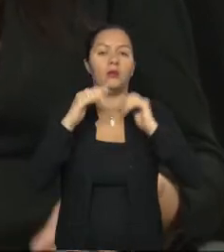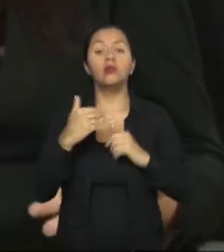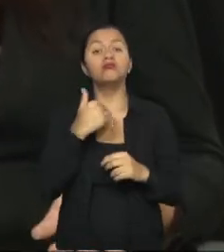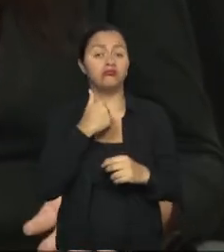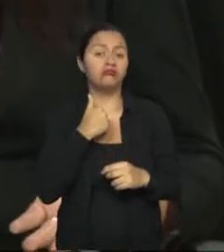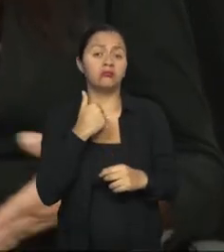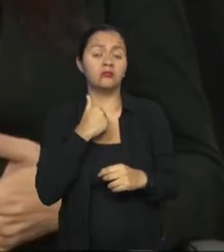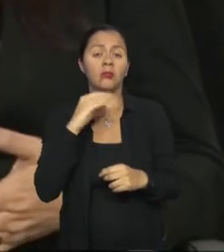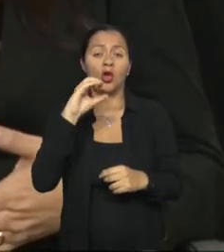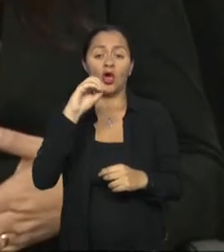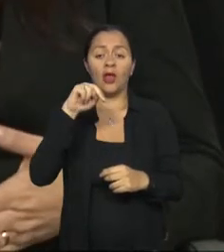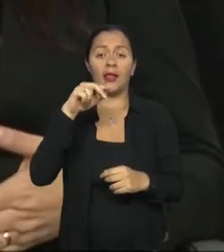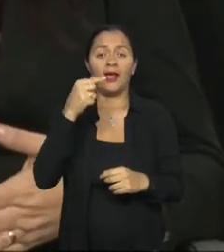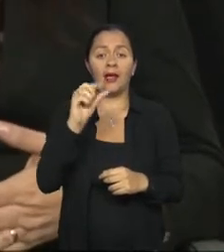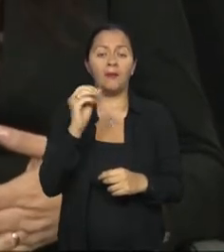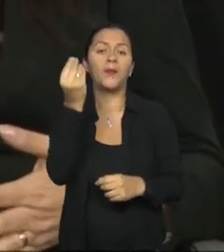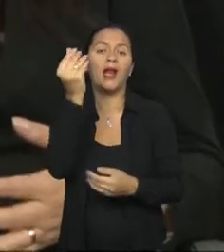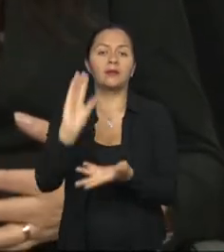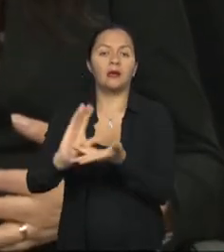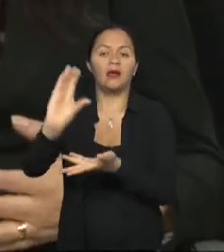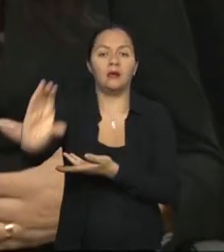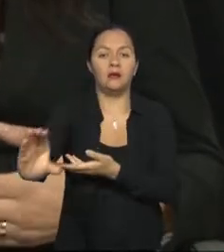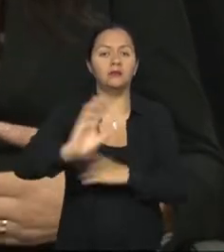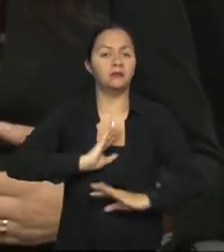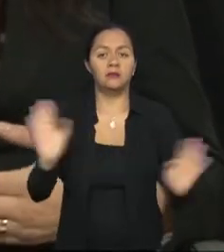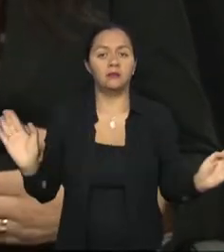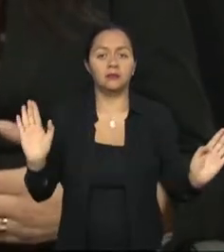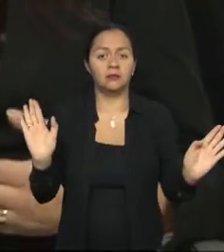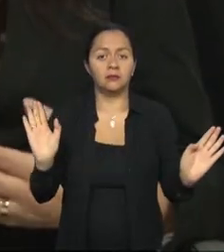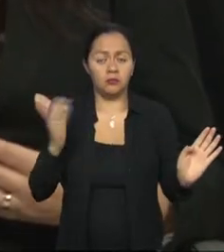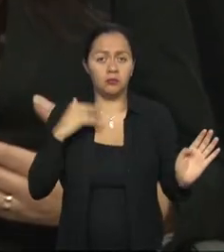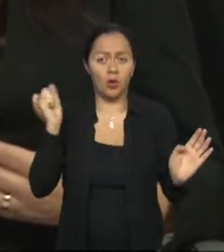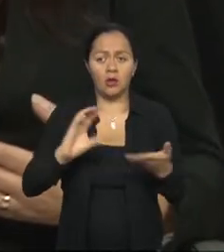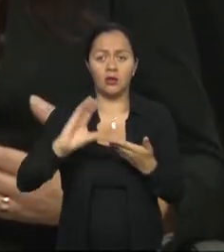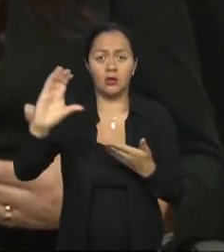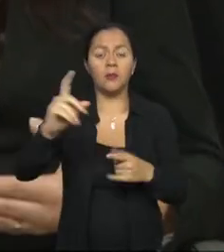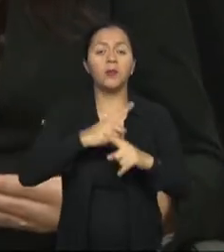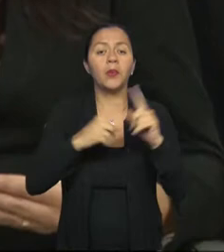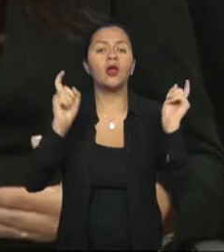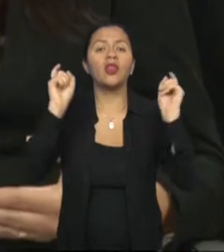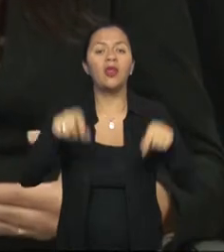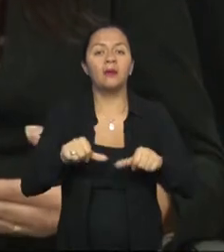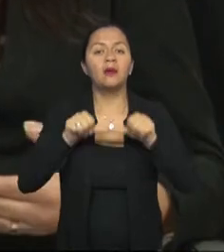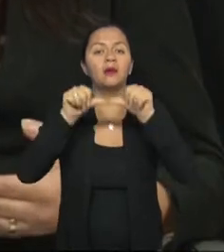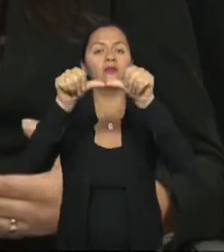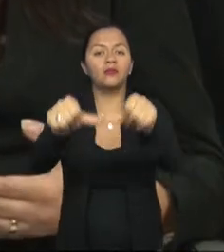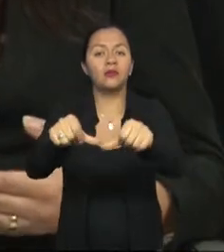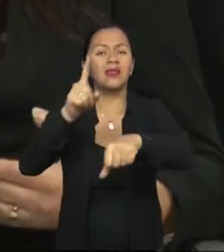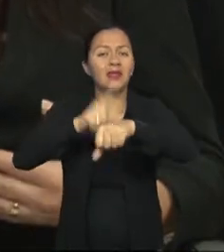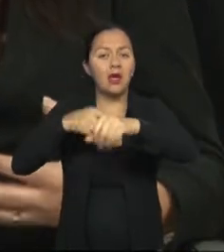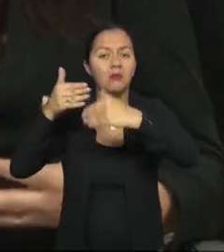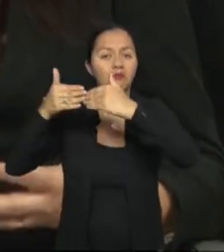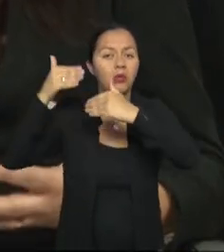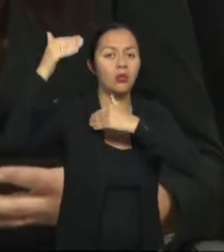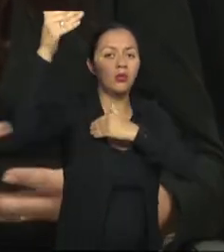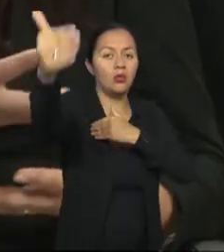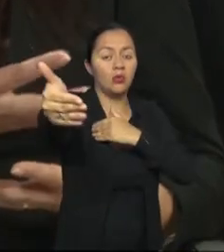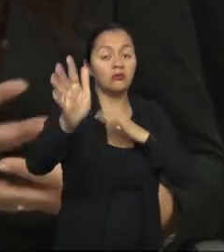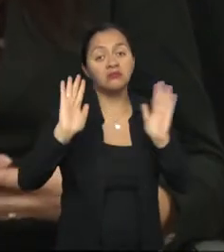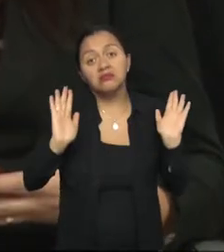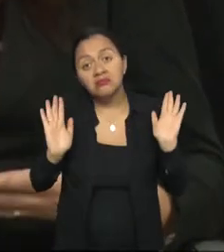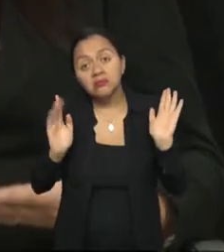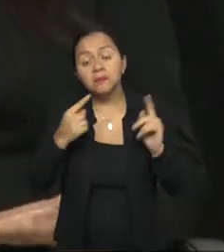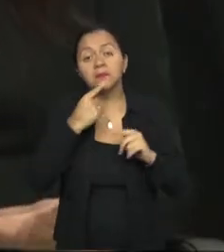aporte financiero para impulsar eso, pero esto es un proyecto sostenible que en el tiempo, pues, puede, si ya